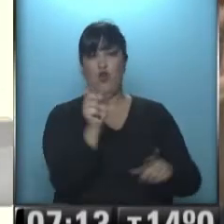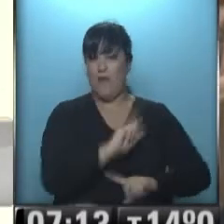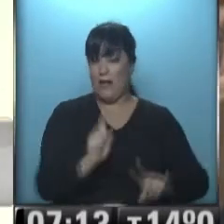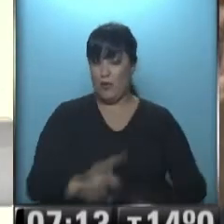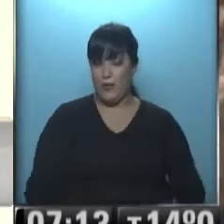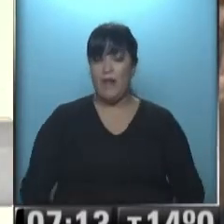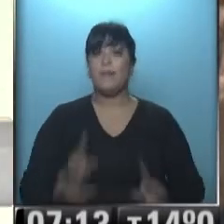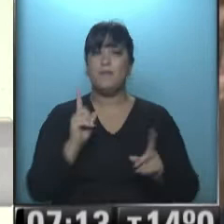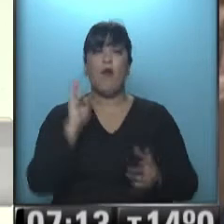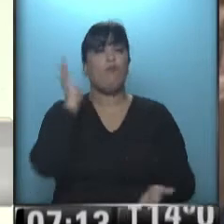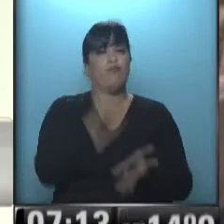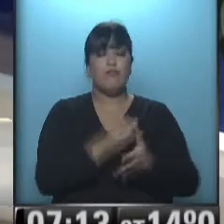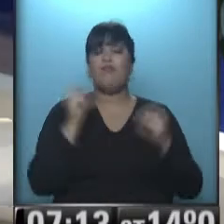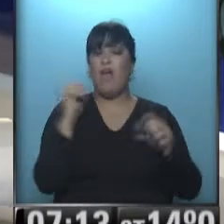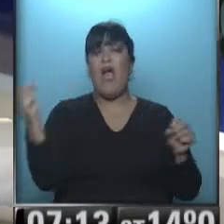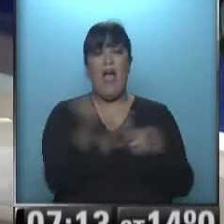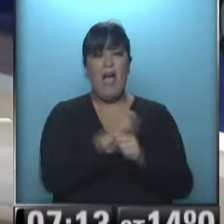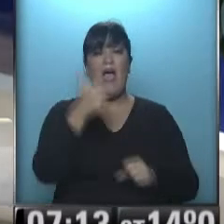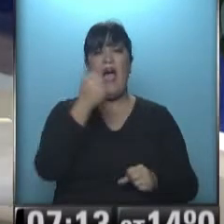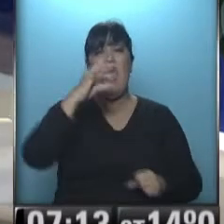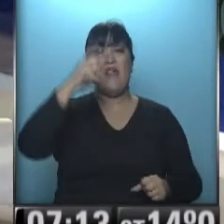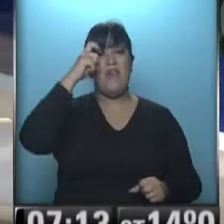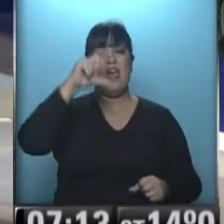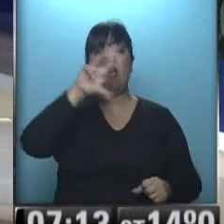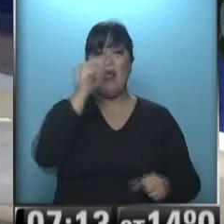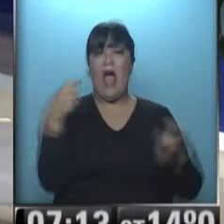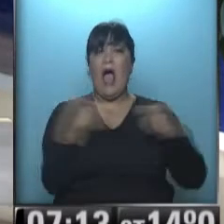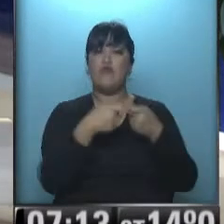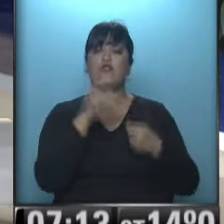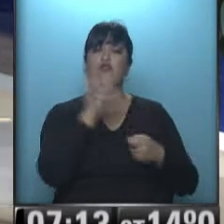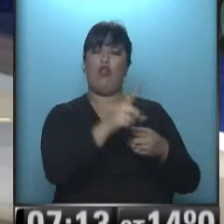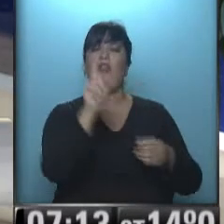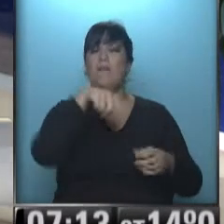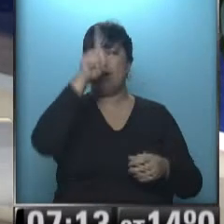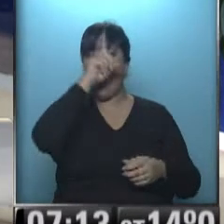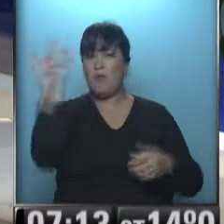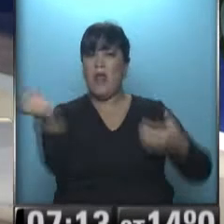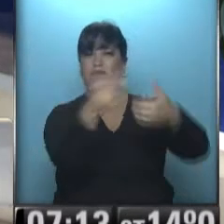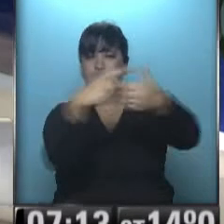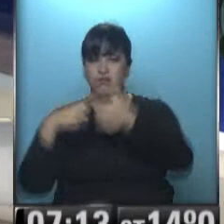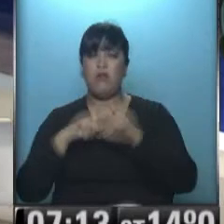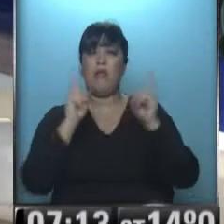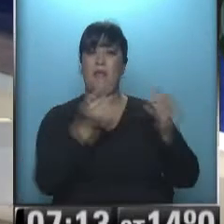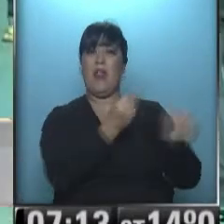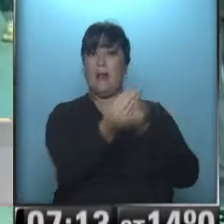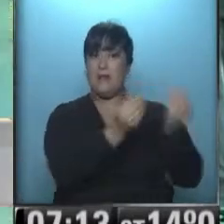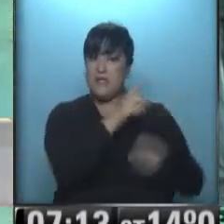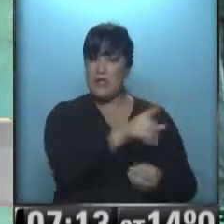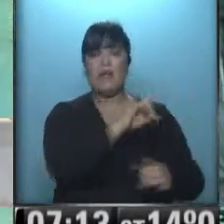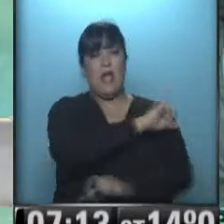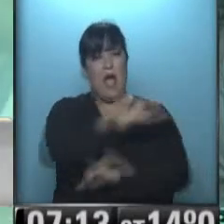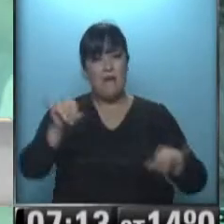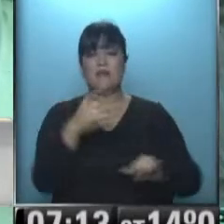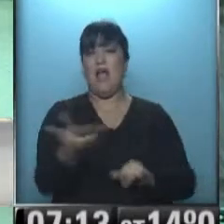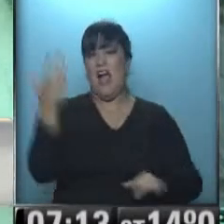prepaga. La medida fue confirmada por ADECRA, que es la asociación que nuclea a todas estas entidades, y los representantes habían